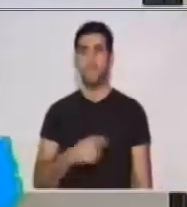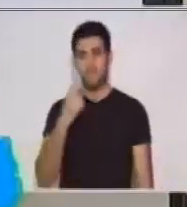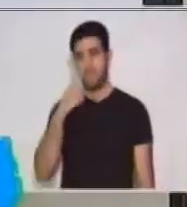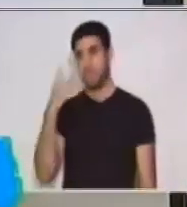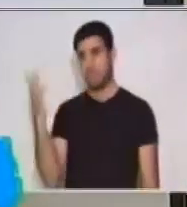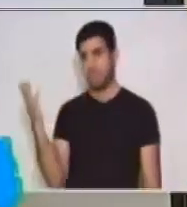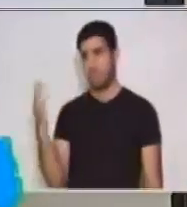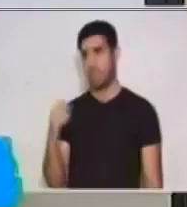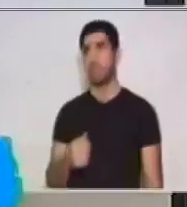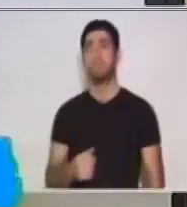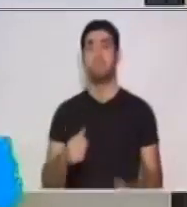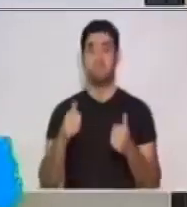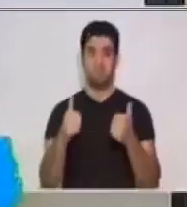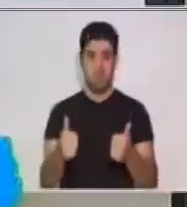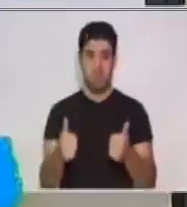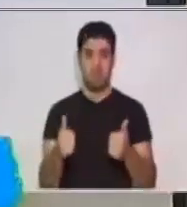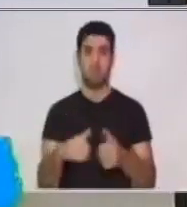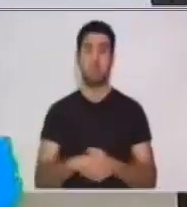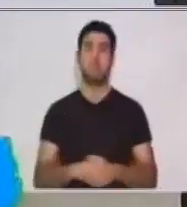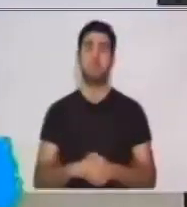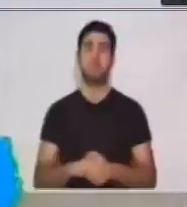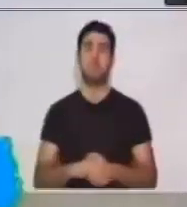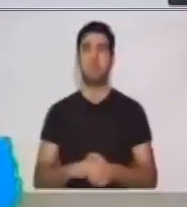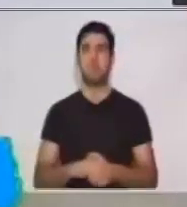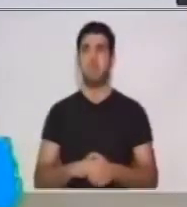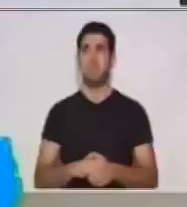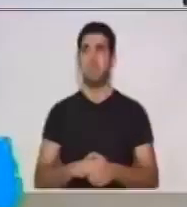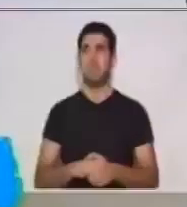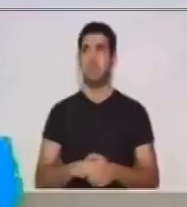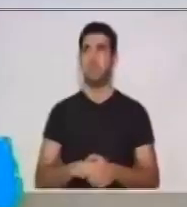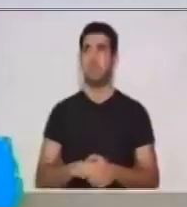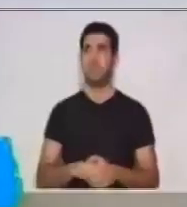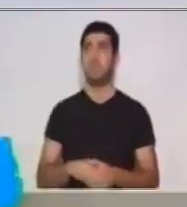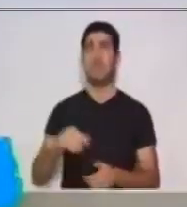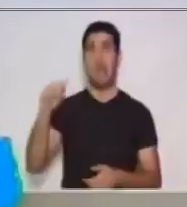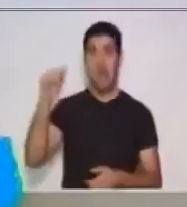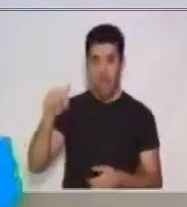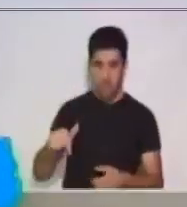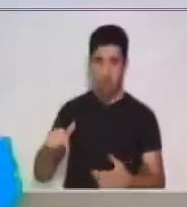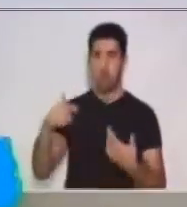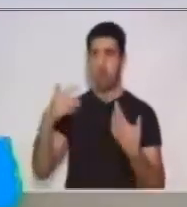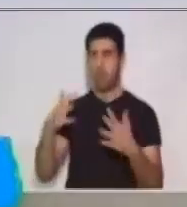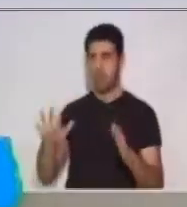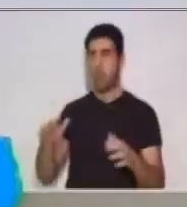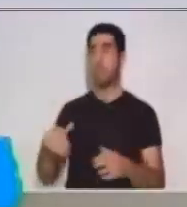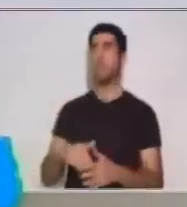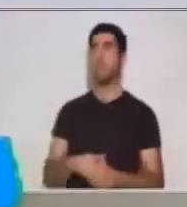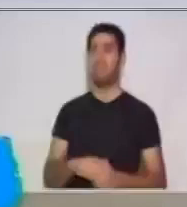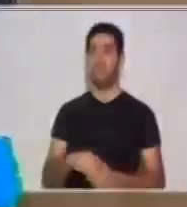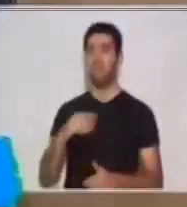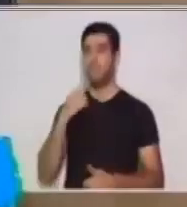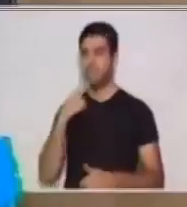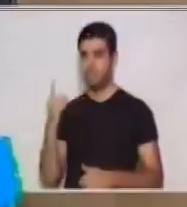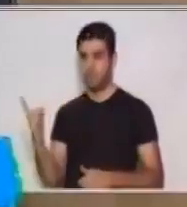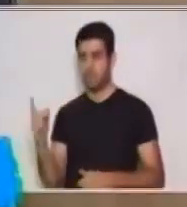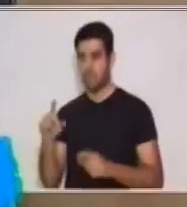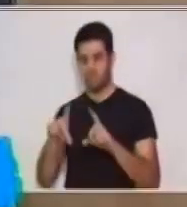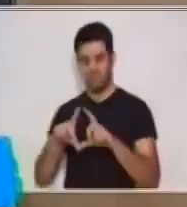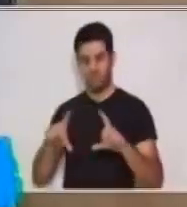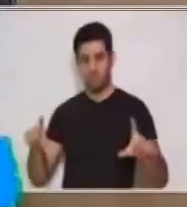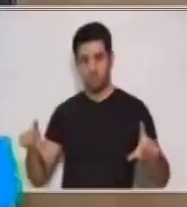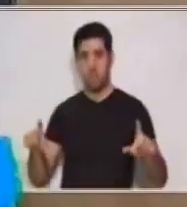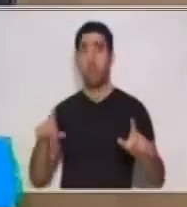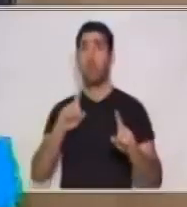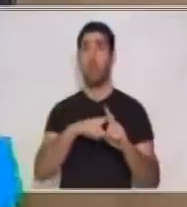¿verdad? Vamos a obtener el 100%. Ahora, al multiplicar el valor de razón por